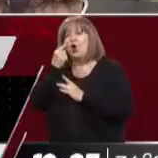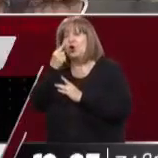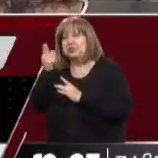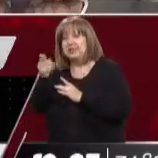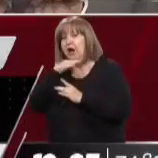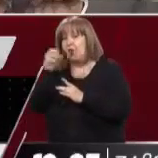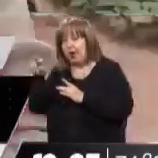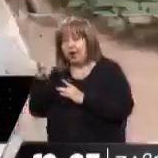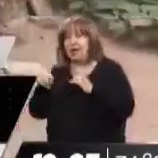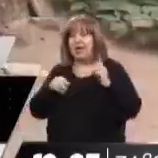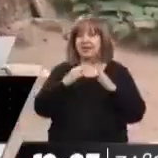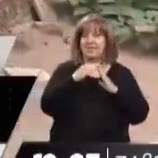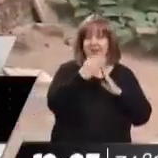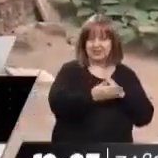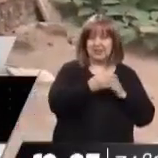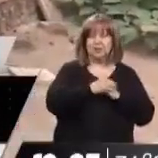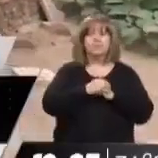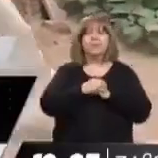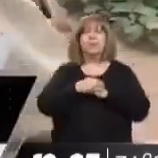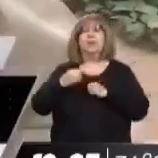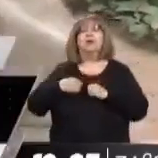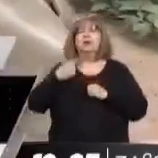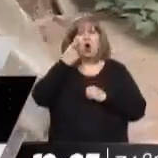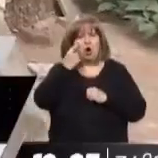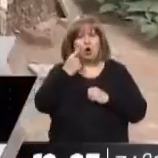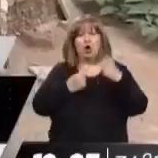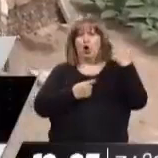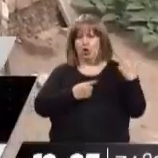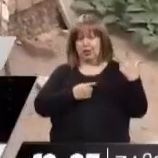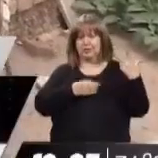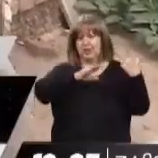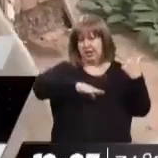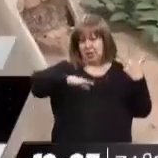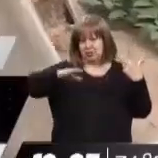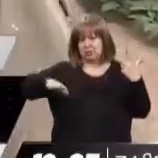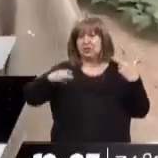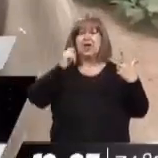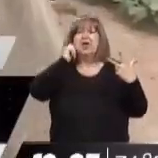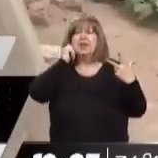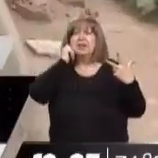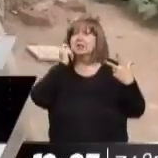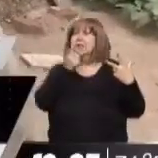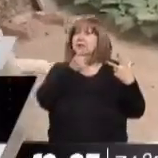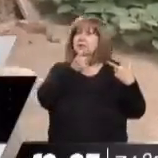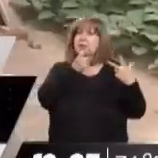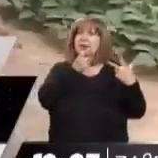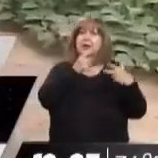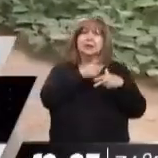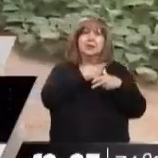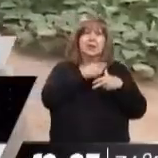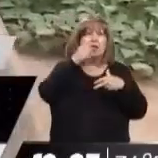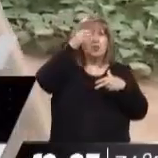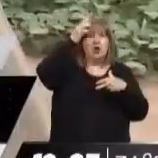siguiente. Con los tres chicos. Bien. ¿Tres niños de qué edades? Claro, creo, mira, me parece a mí que debe tener el más